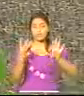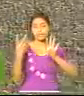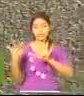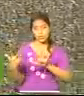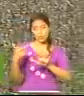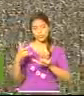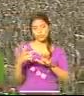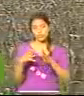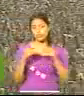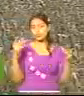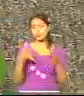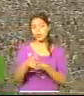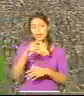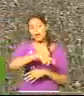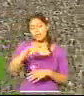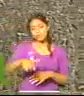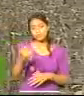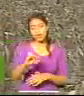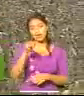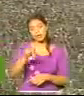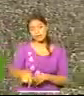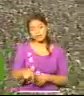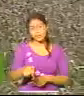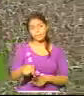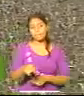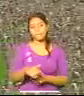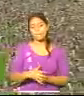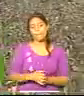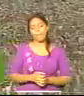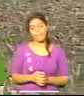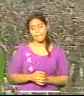98. Toda la parte de los compañeros que se encuentran aquí son